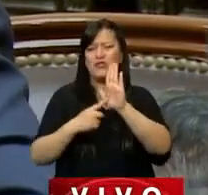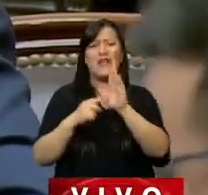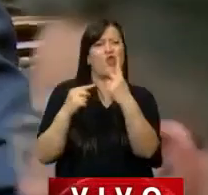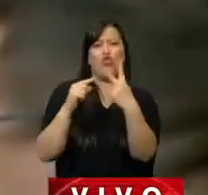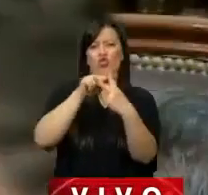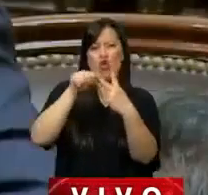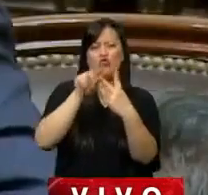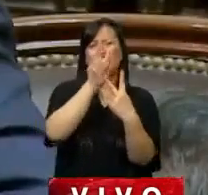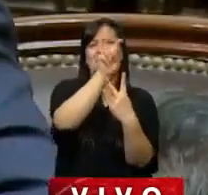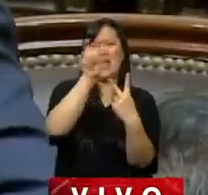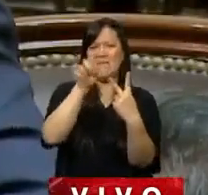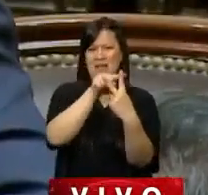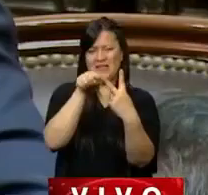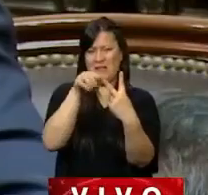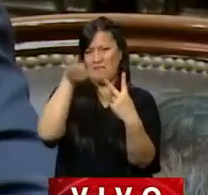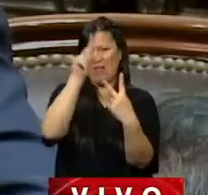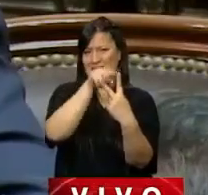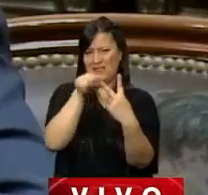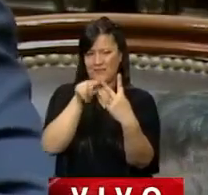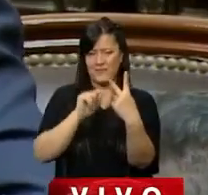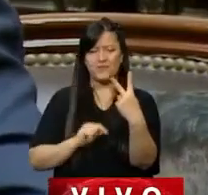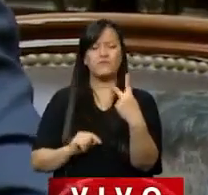dos temas.